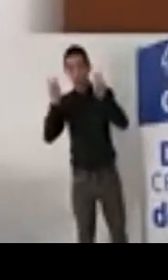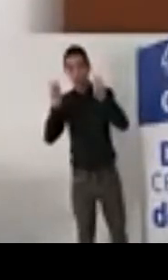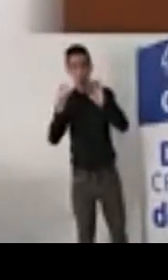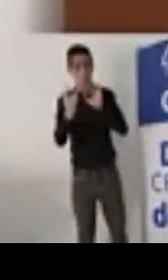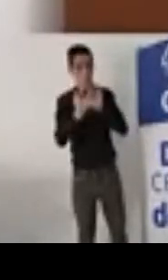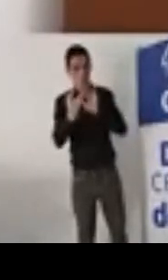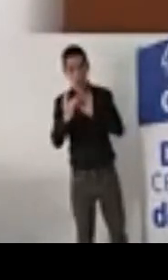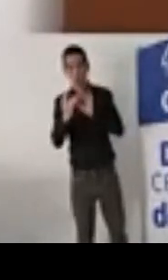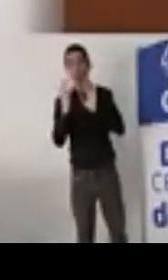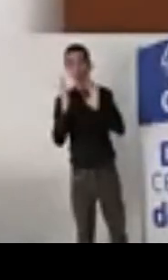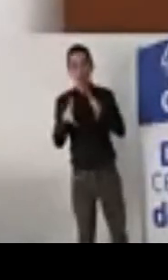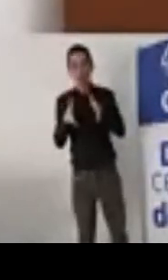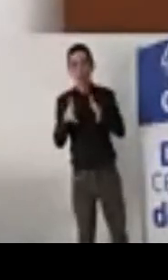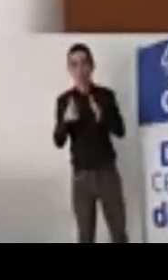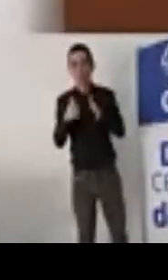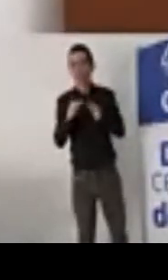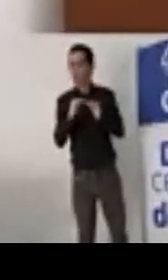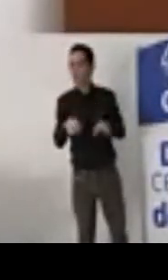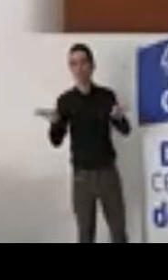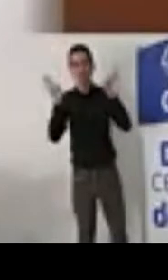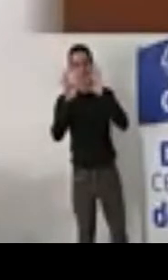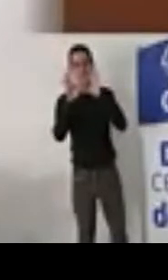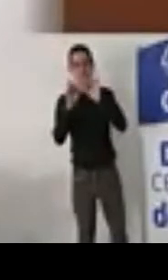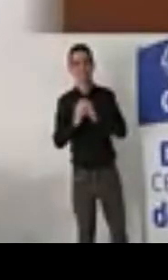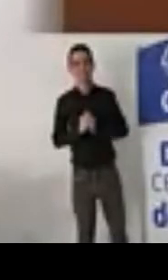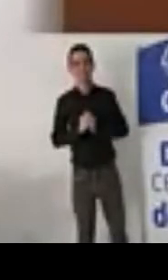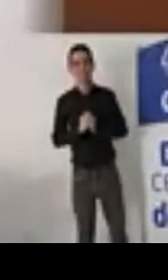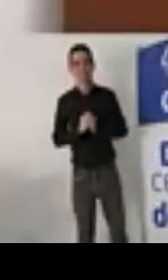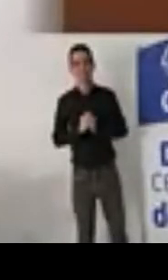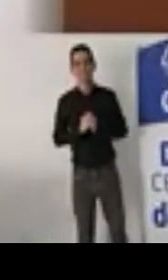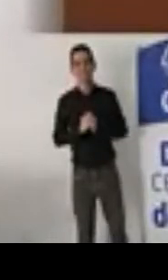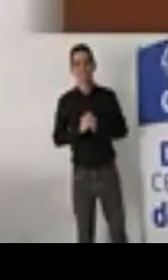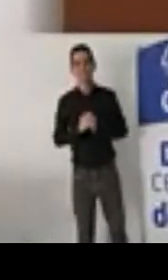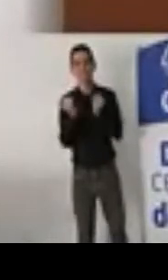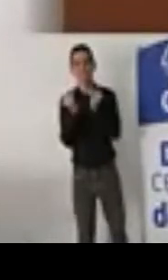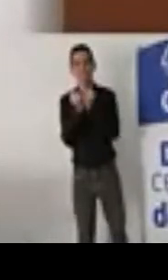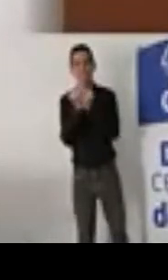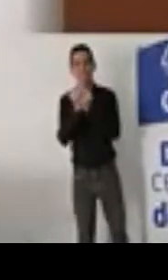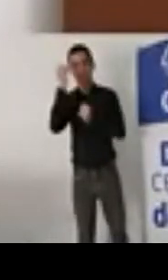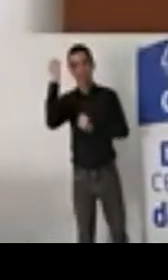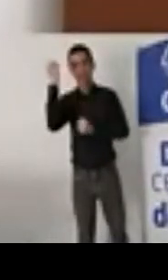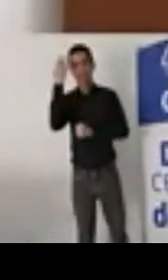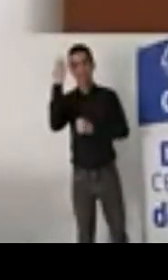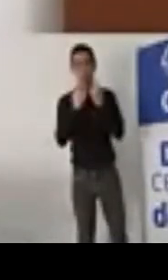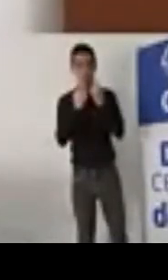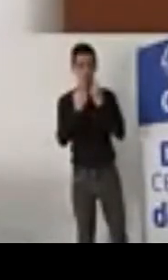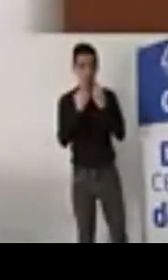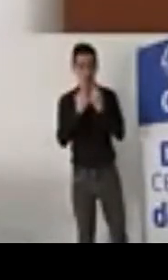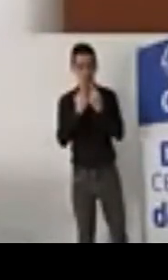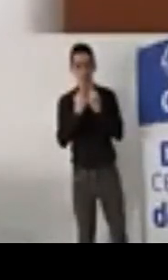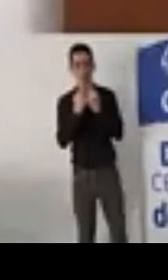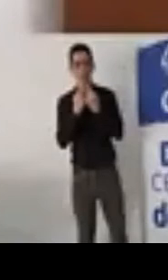¿no? Sobre todo que este espacio de diálogos también ofrece claves y